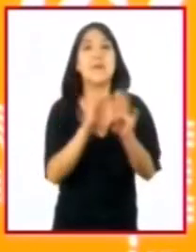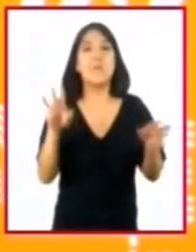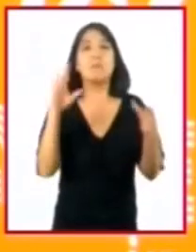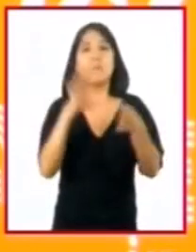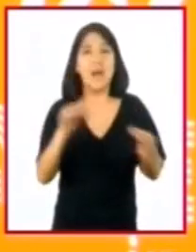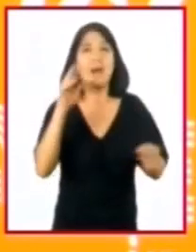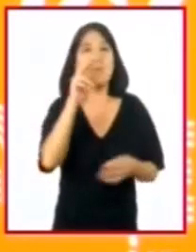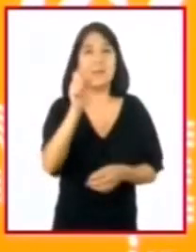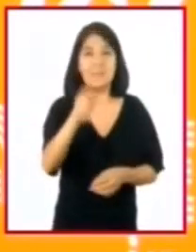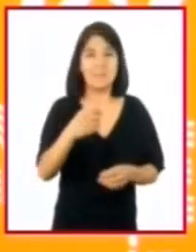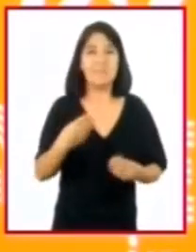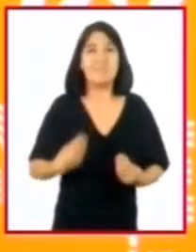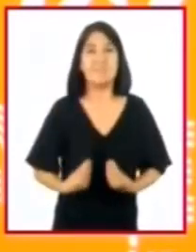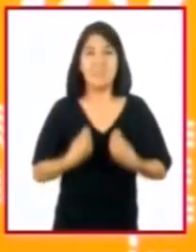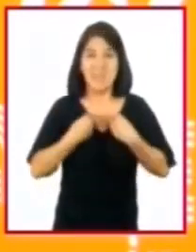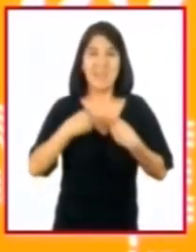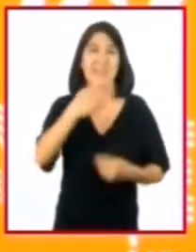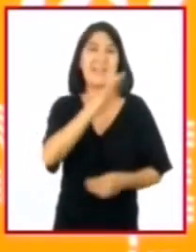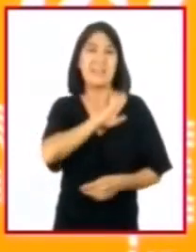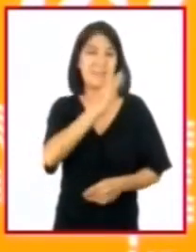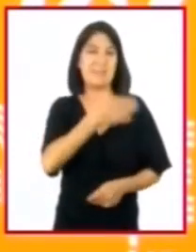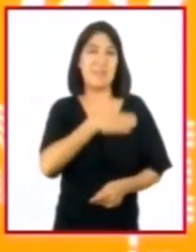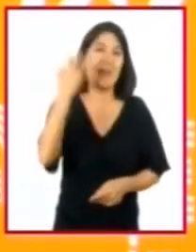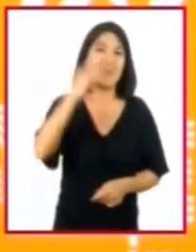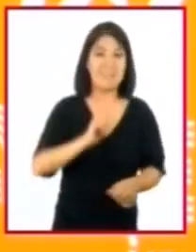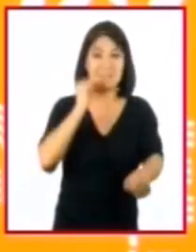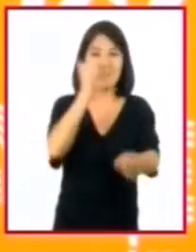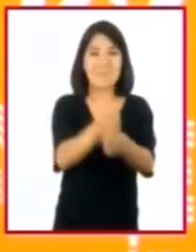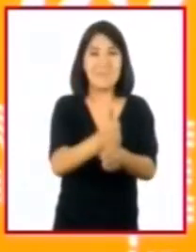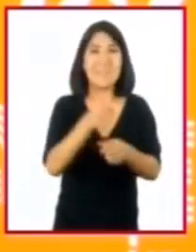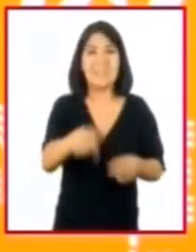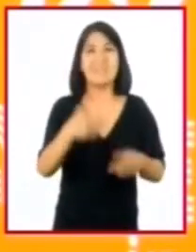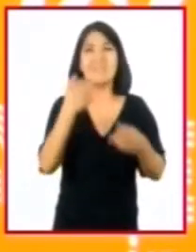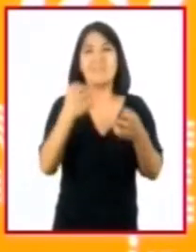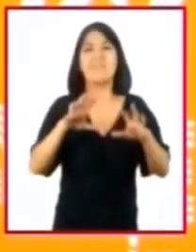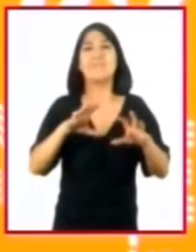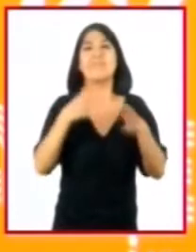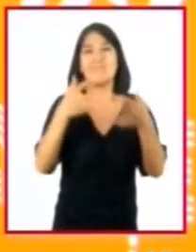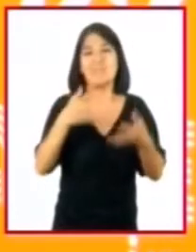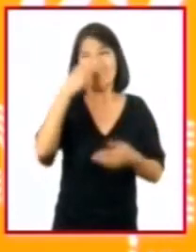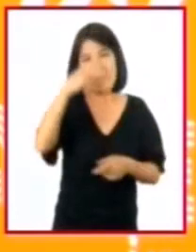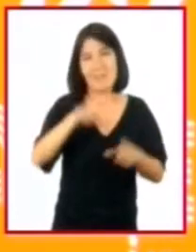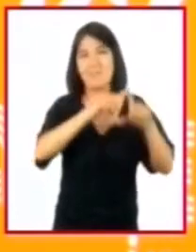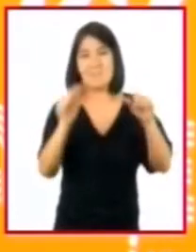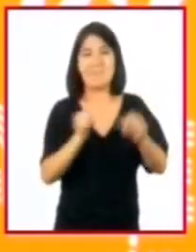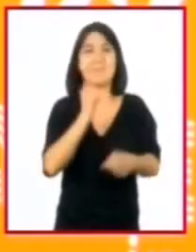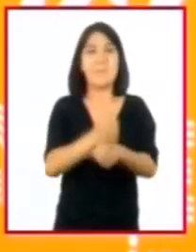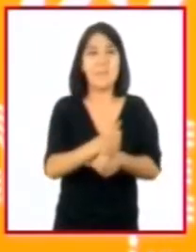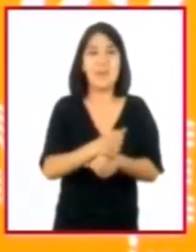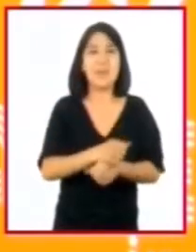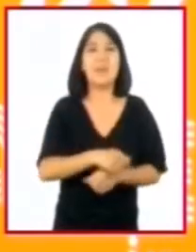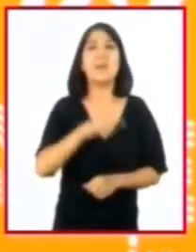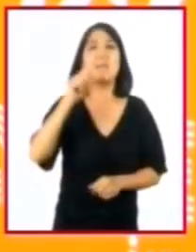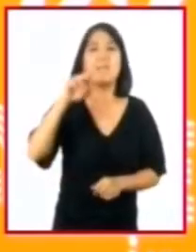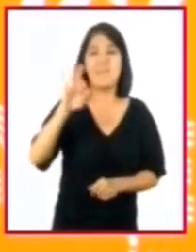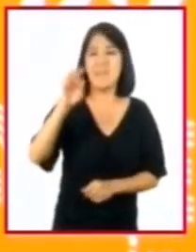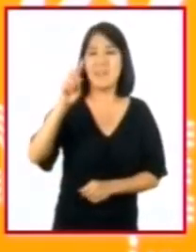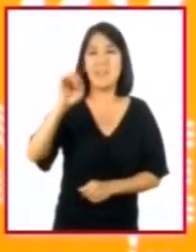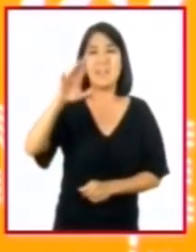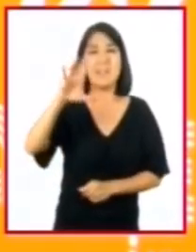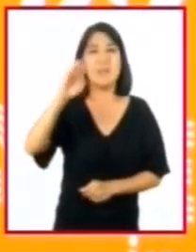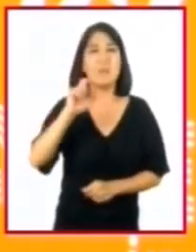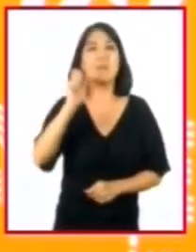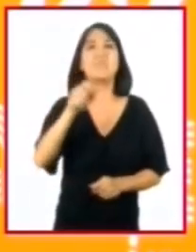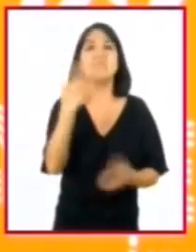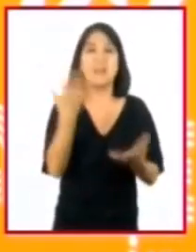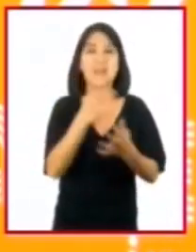de los españoles y cómo supimos que habían llegado a nuestra tierra, del autor Federico Navarrete, la cual nos permitirá conocer